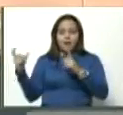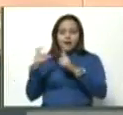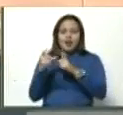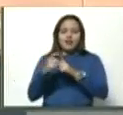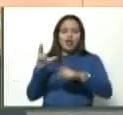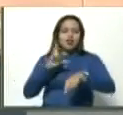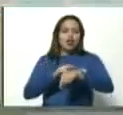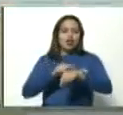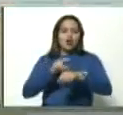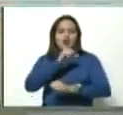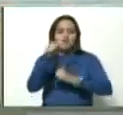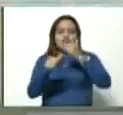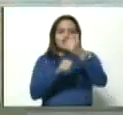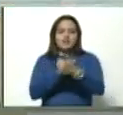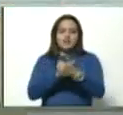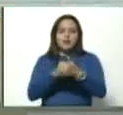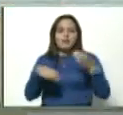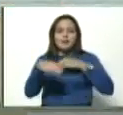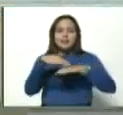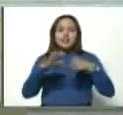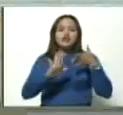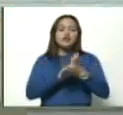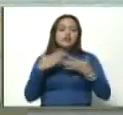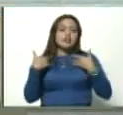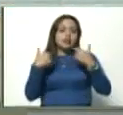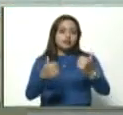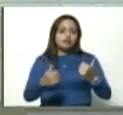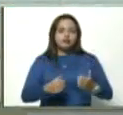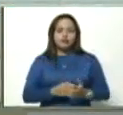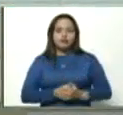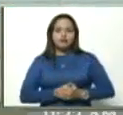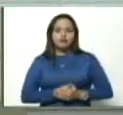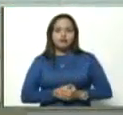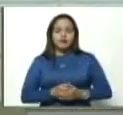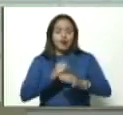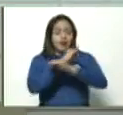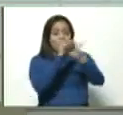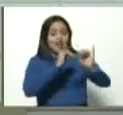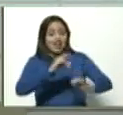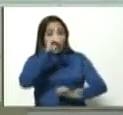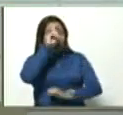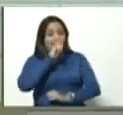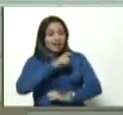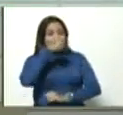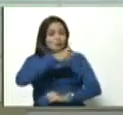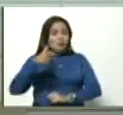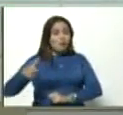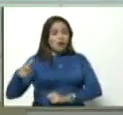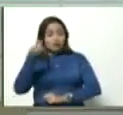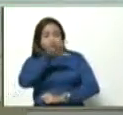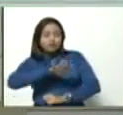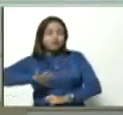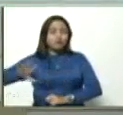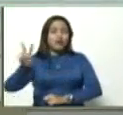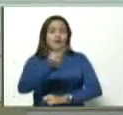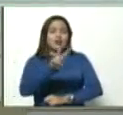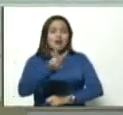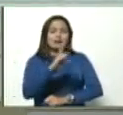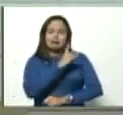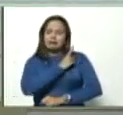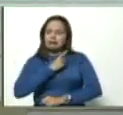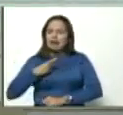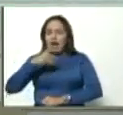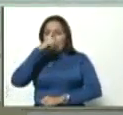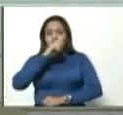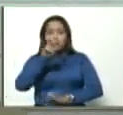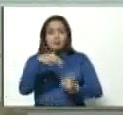Gómez, viceministra de Redes de Salud. Feliz año a todo el pueblo venezolano, deseando que para este